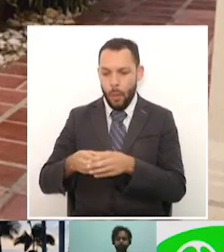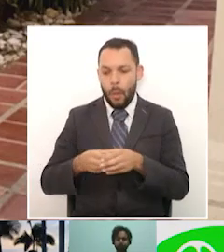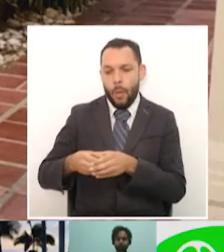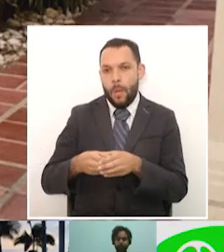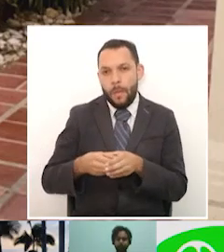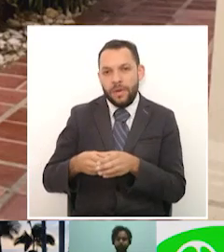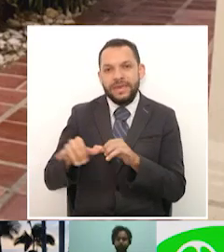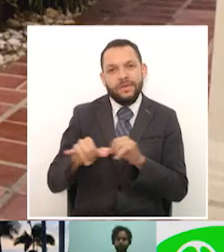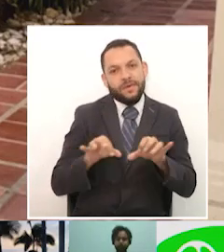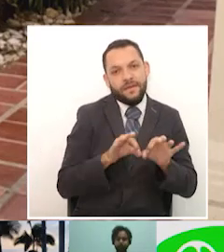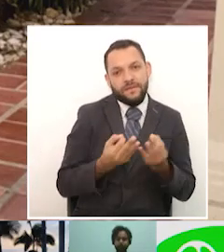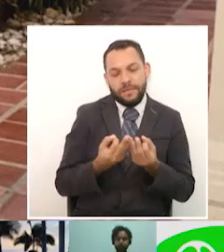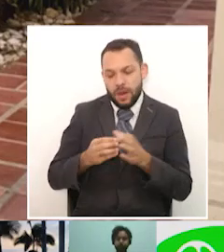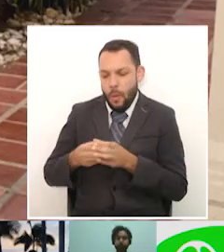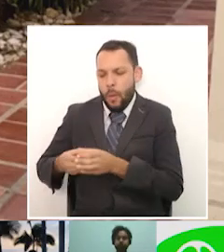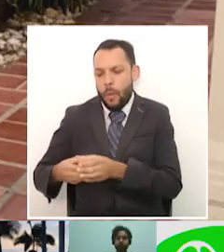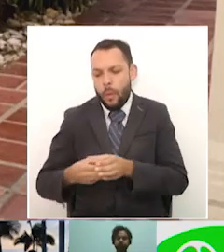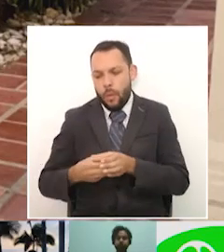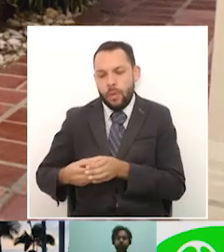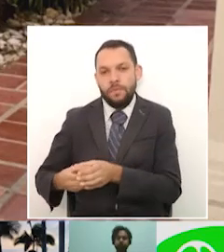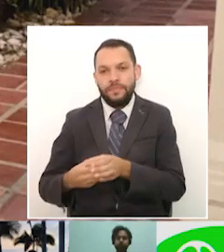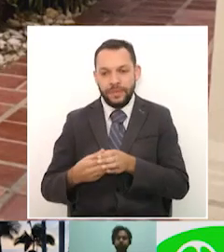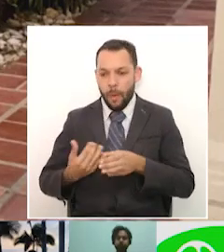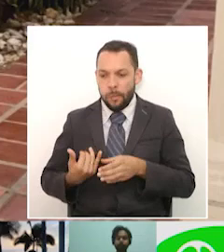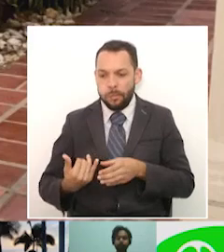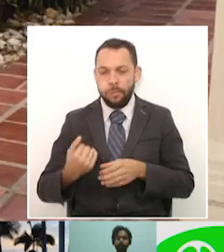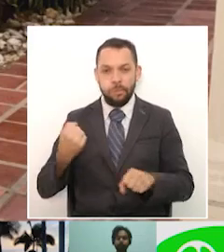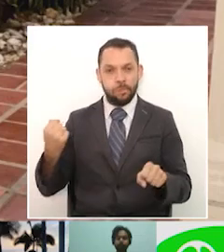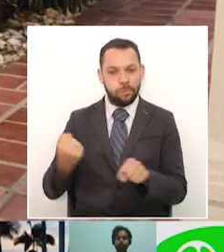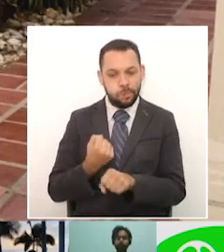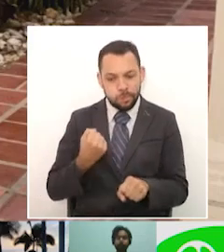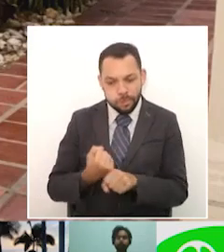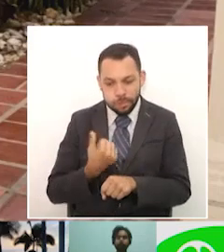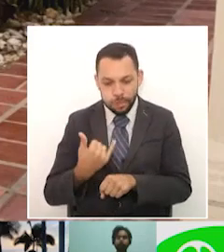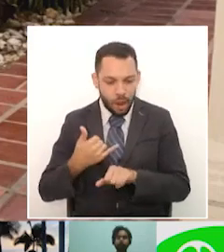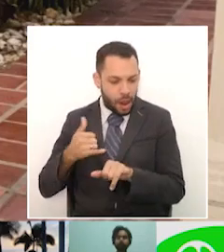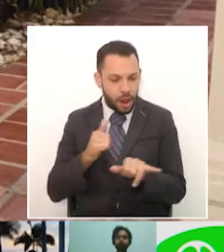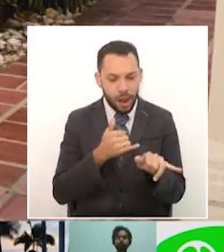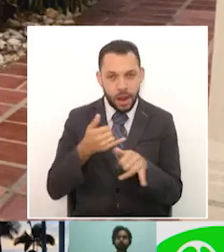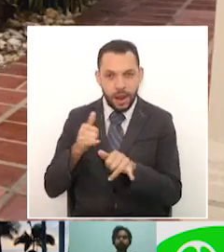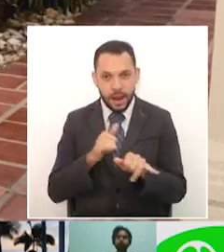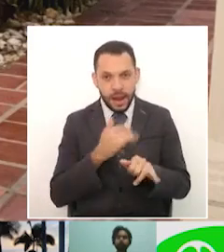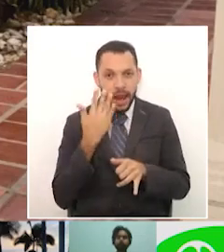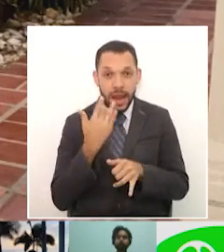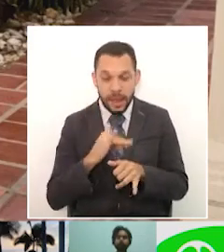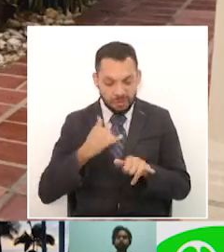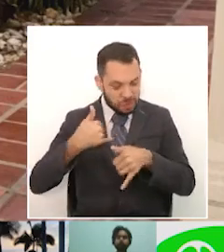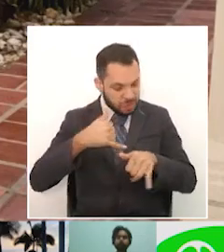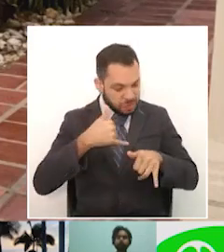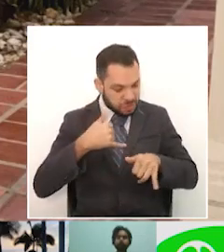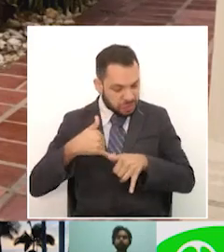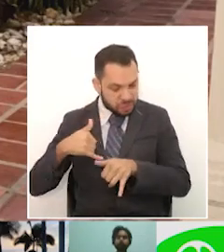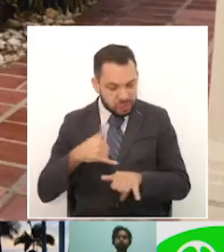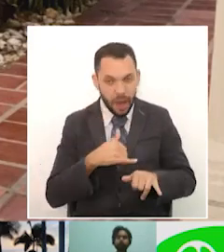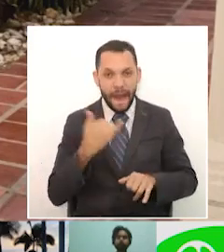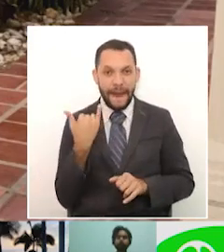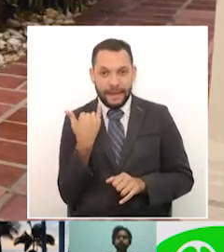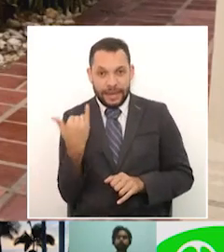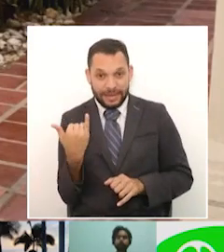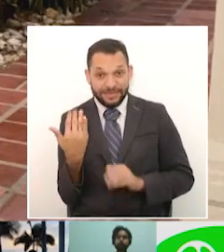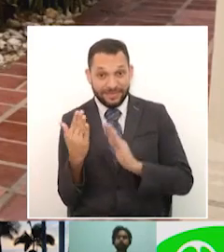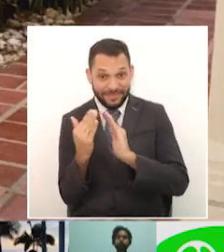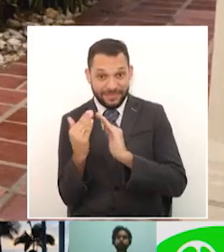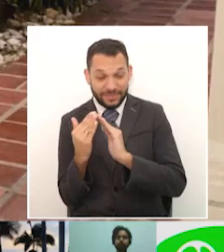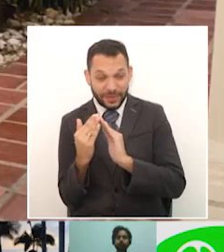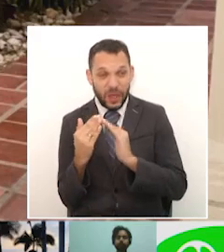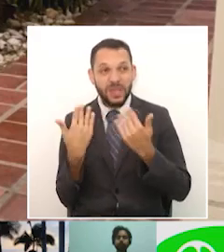familiar y todos hacíamos nuestras labores de aseo y de mantenimiento. Allí